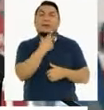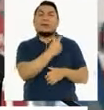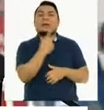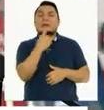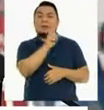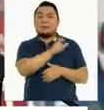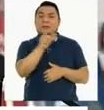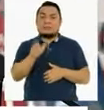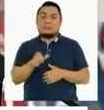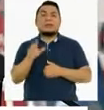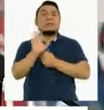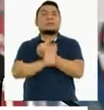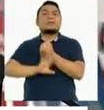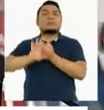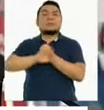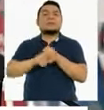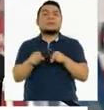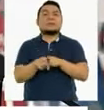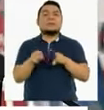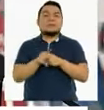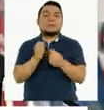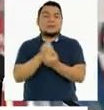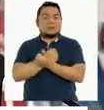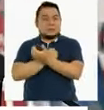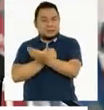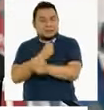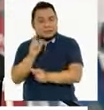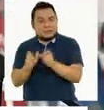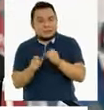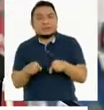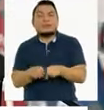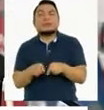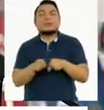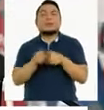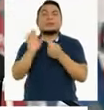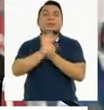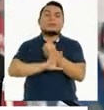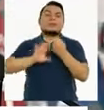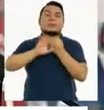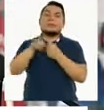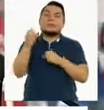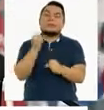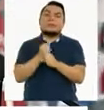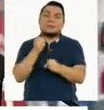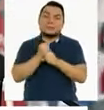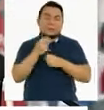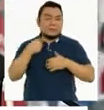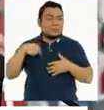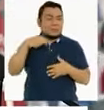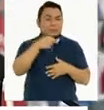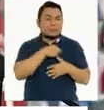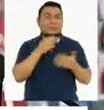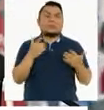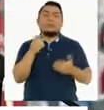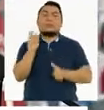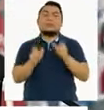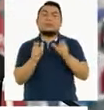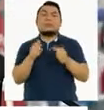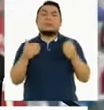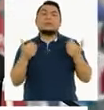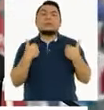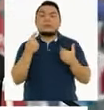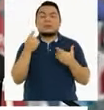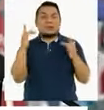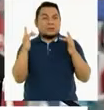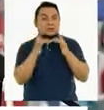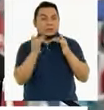persona, protege también a los seres queridos, protege también a los que trabajan con nosotros, a las personas que estamos